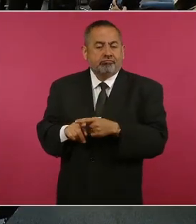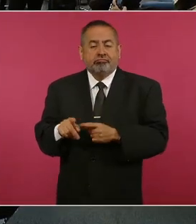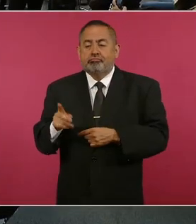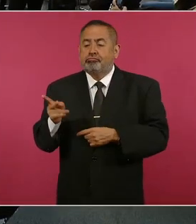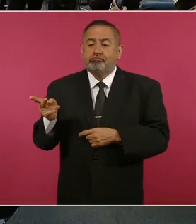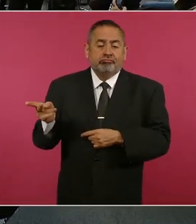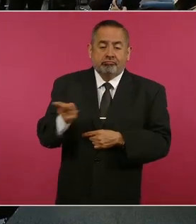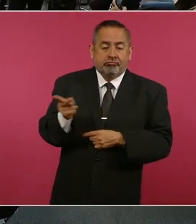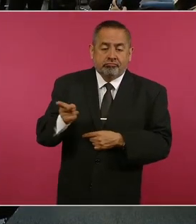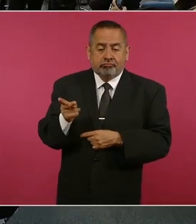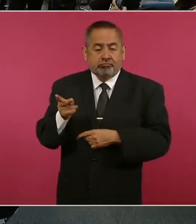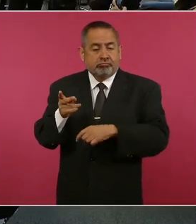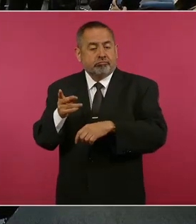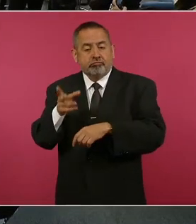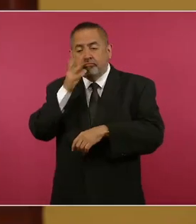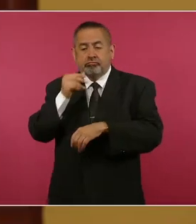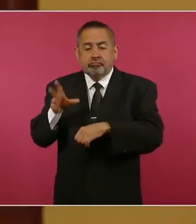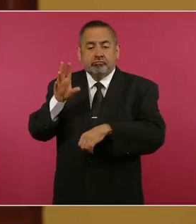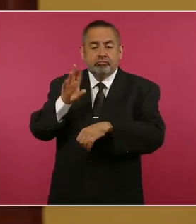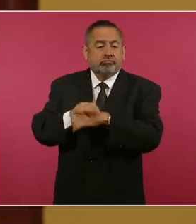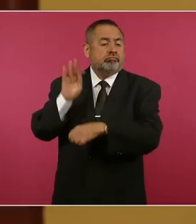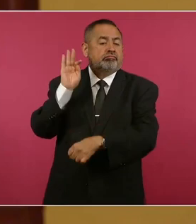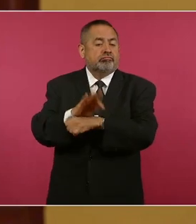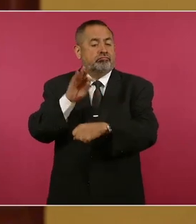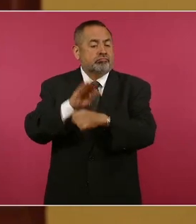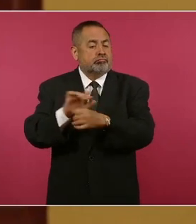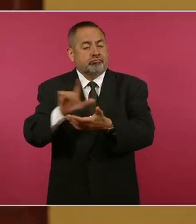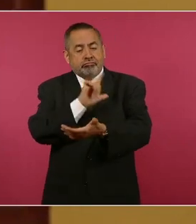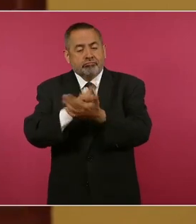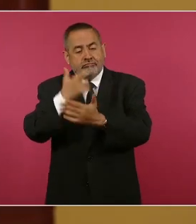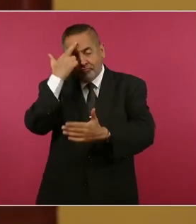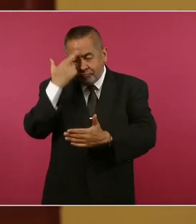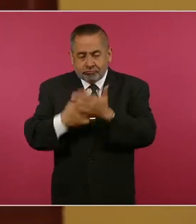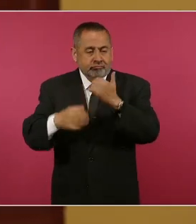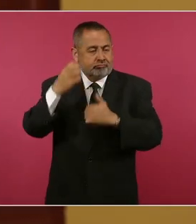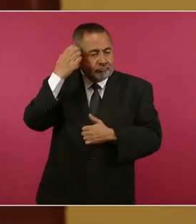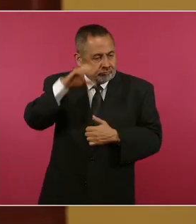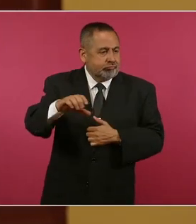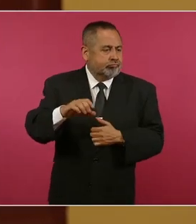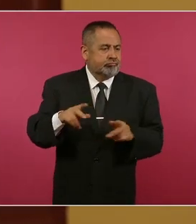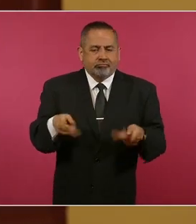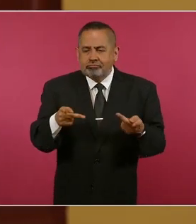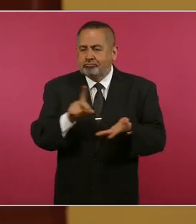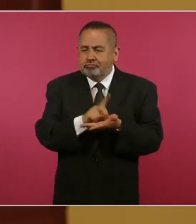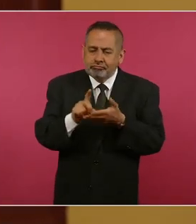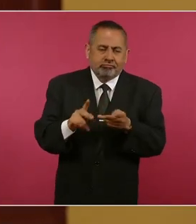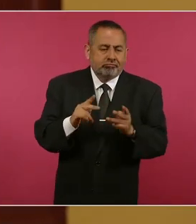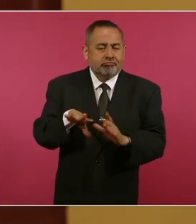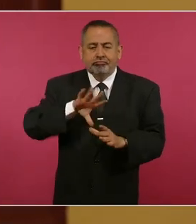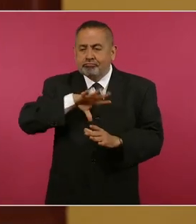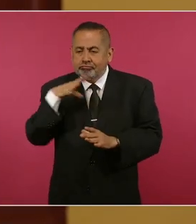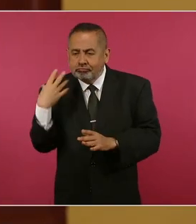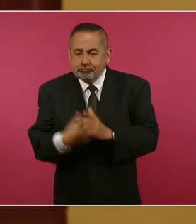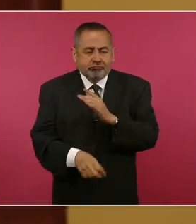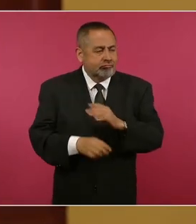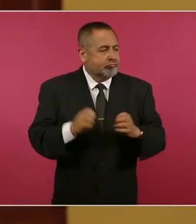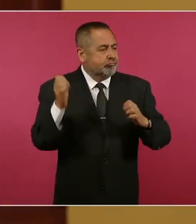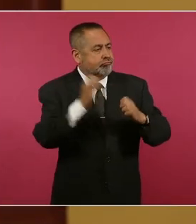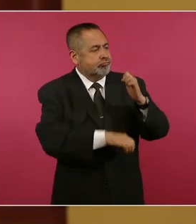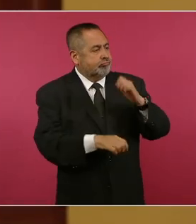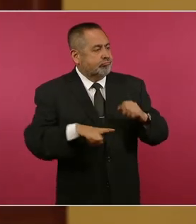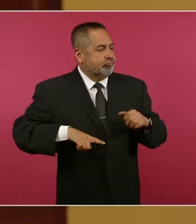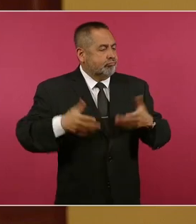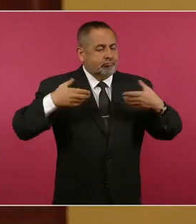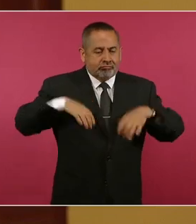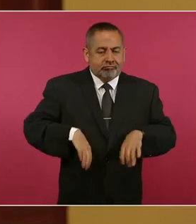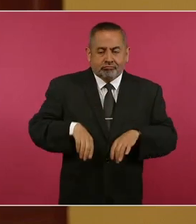no están autorizados a recibir delincuentes, criminales, narcotraficantes, prófugos por desfalcos constitucionales y